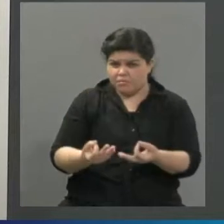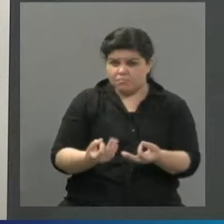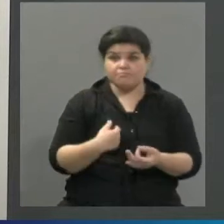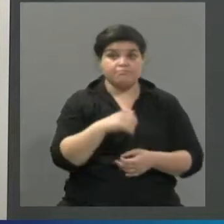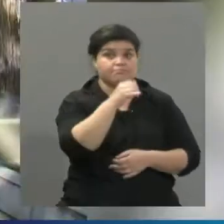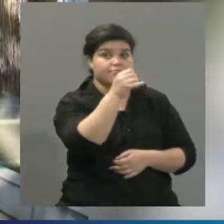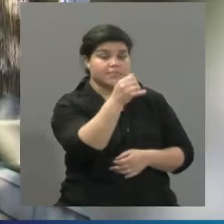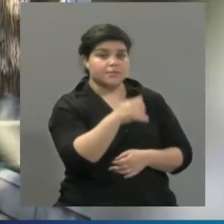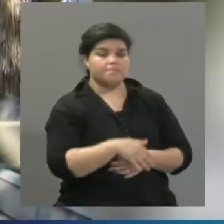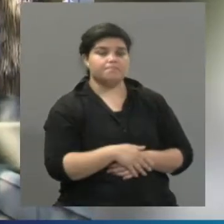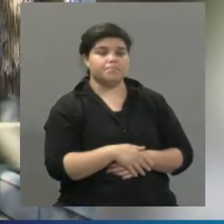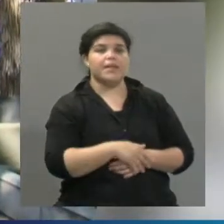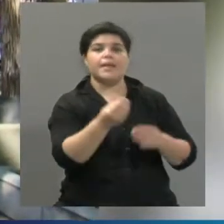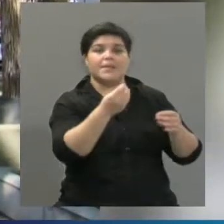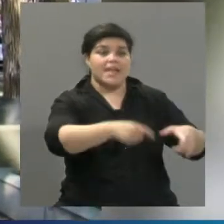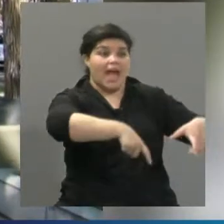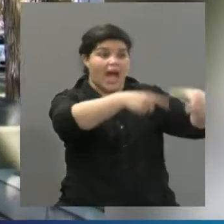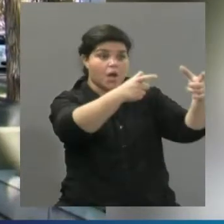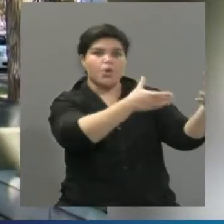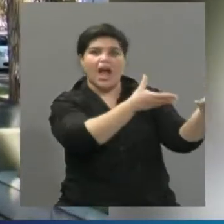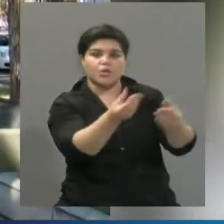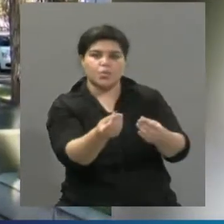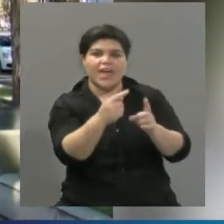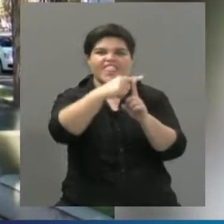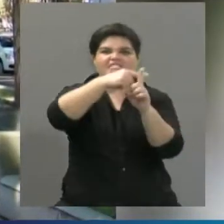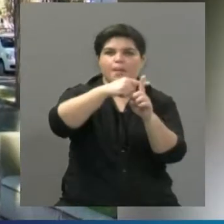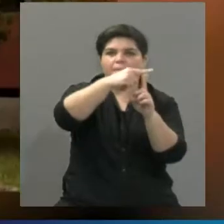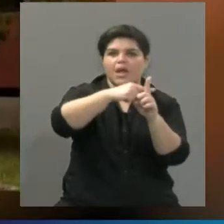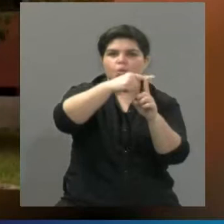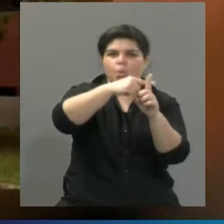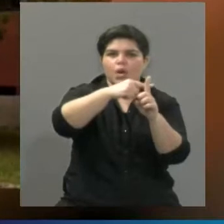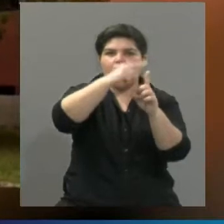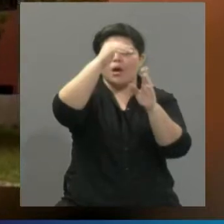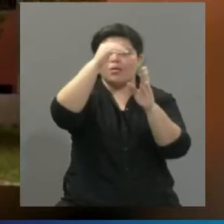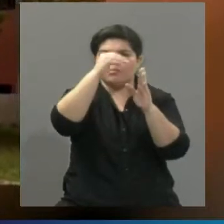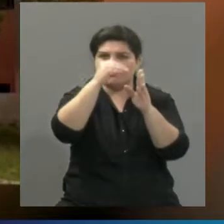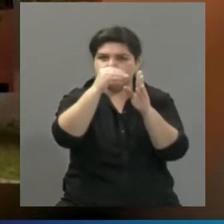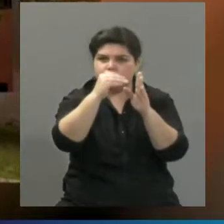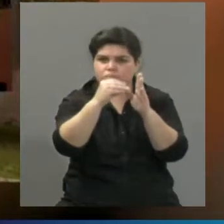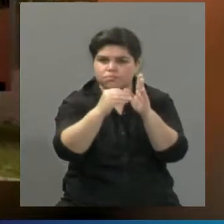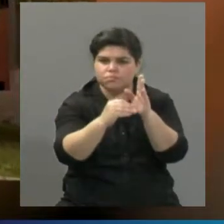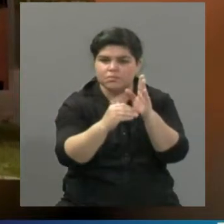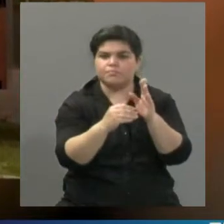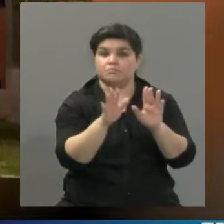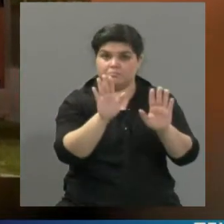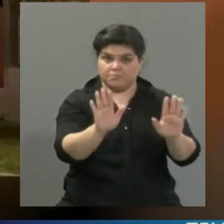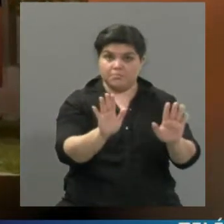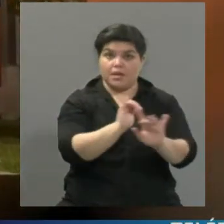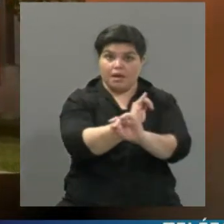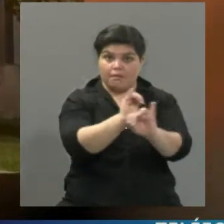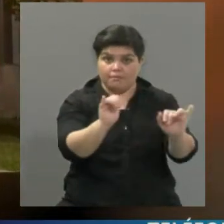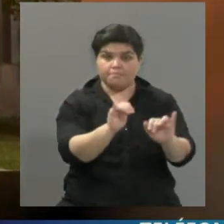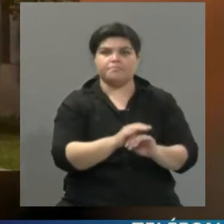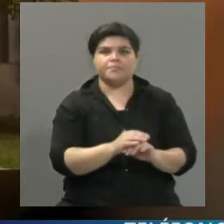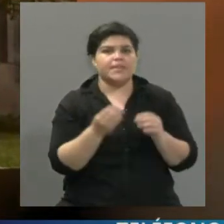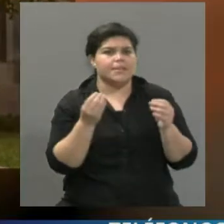vemos. Disminución de la temperatura ambiente. Claro. Sí. Para mí quizás es uno de los rubros más importantes. Fíjese usted